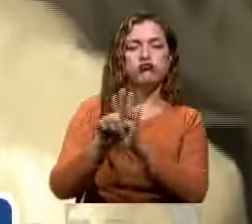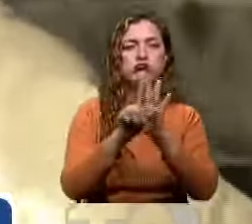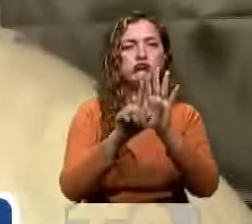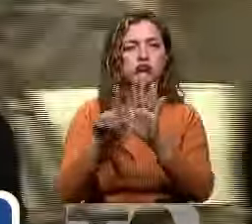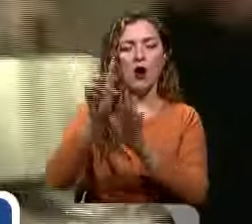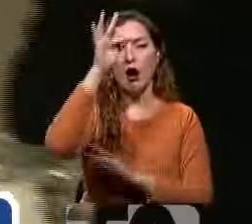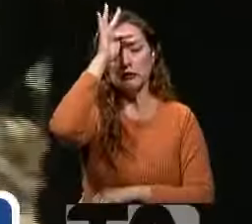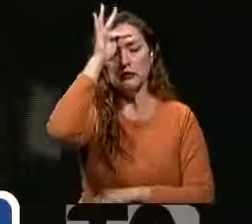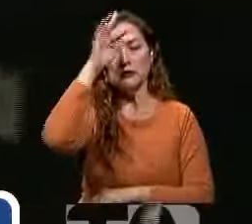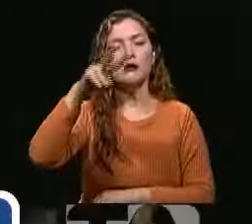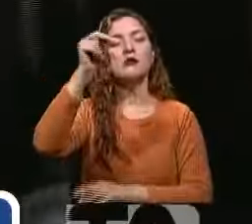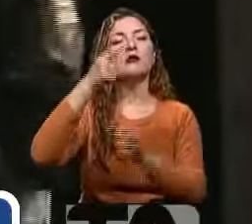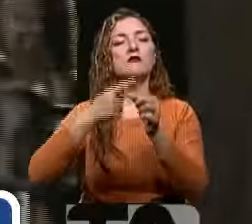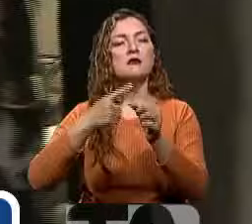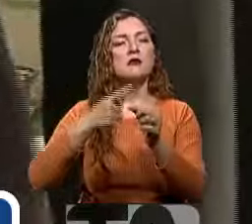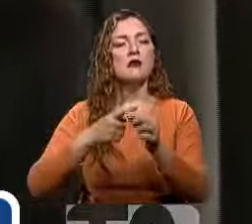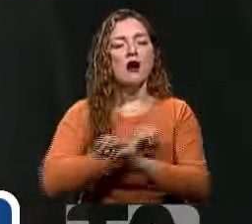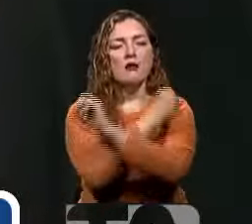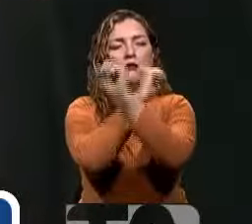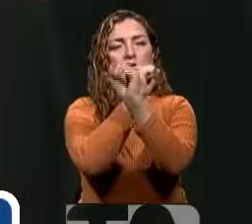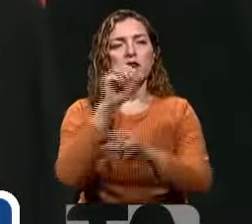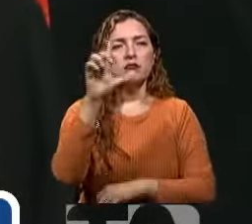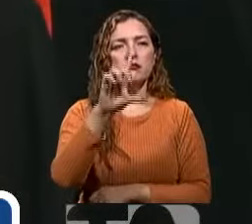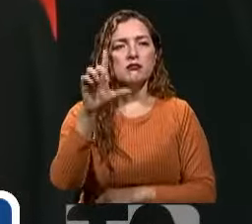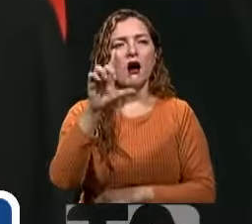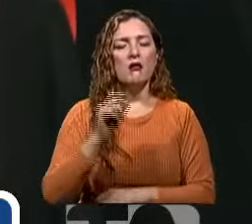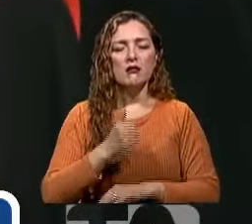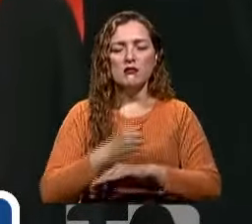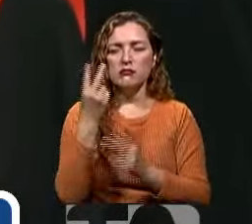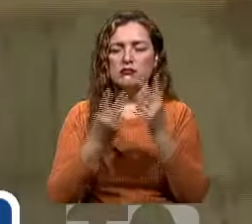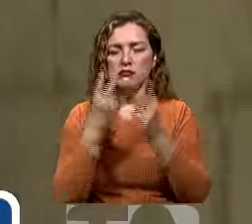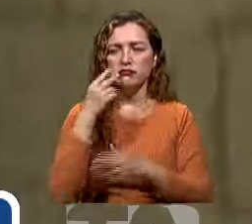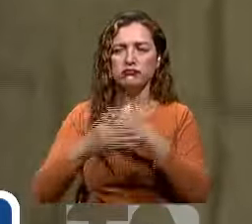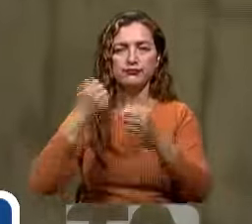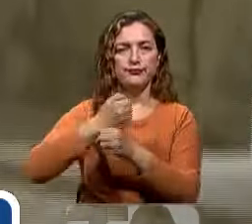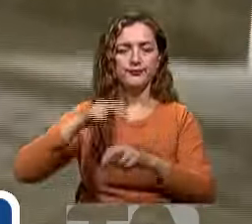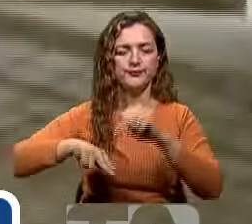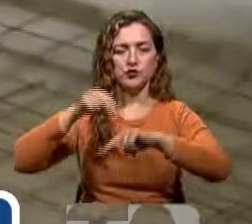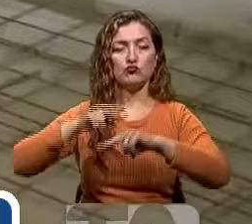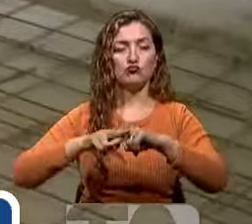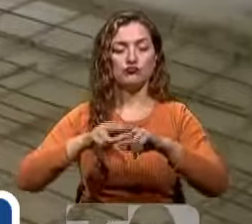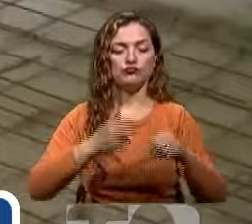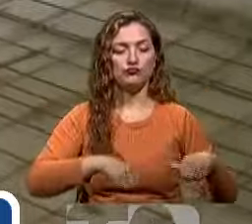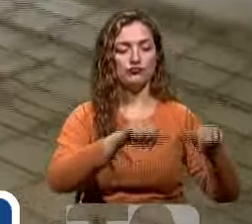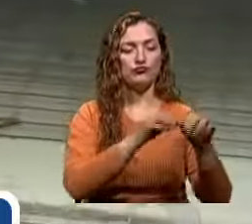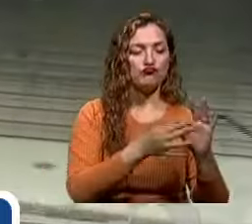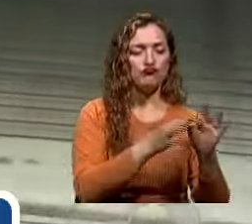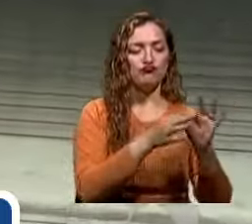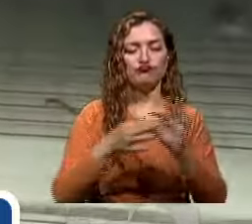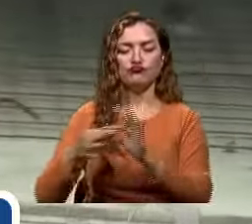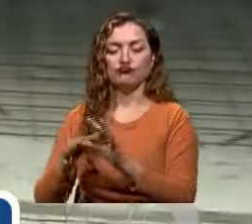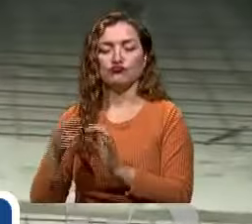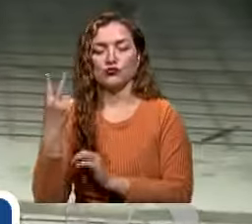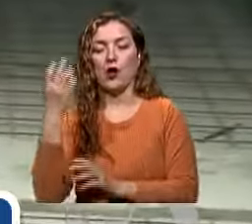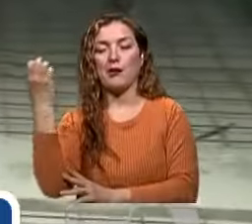Arturo Suárez en el norte de Quito la mañana de este lunes. En la visita, la autoridad verificó el avance de los trabajos, pues son dos áreas repotenciadas, la